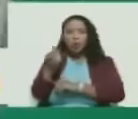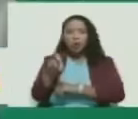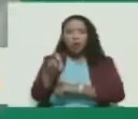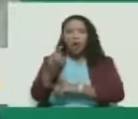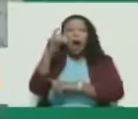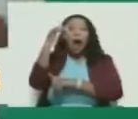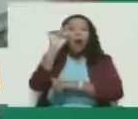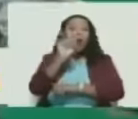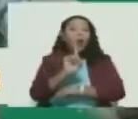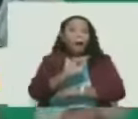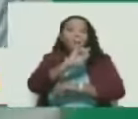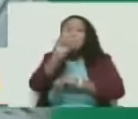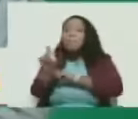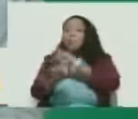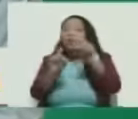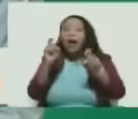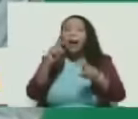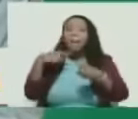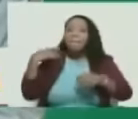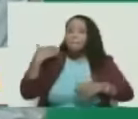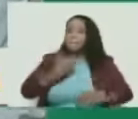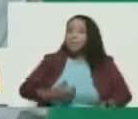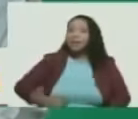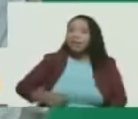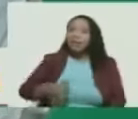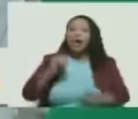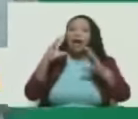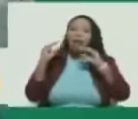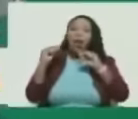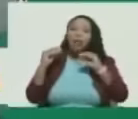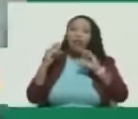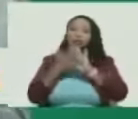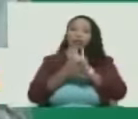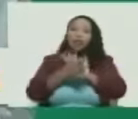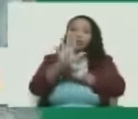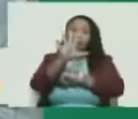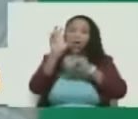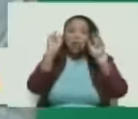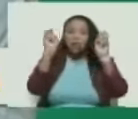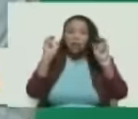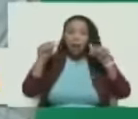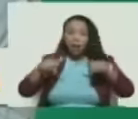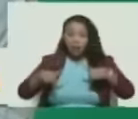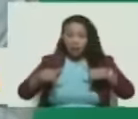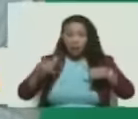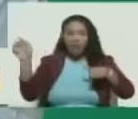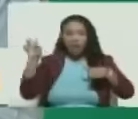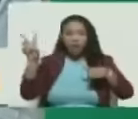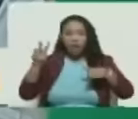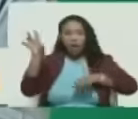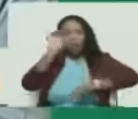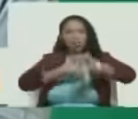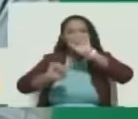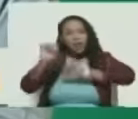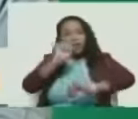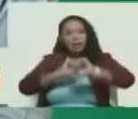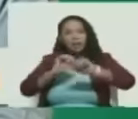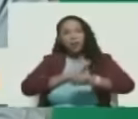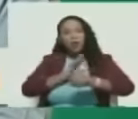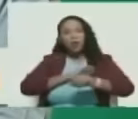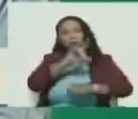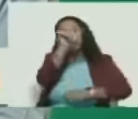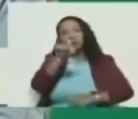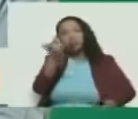un consenso, el presidente ha venido hablando de 5 consensos, si hay un consenso abrumador en Venezuela, es la defensa del territorio